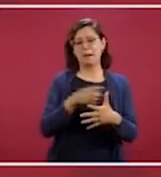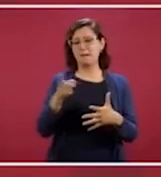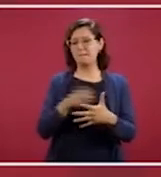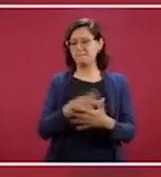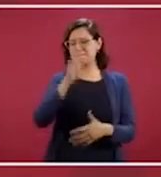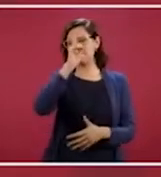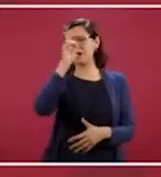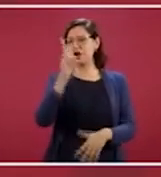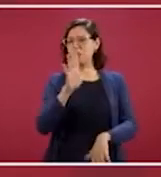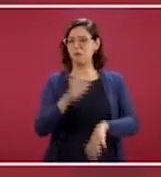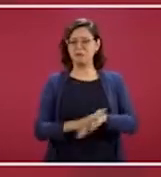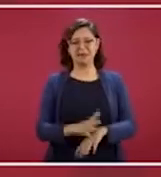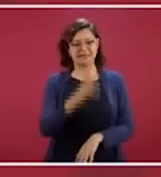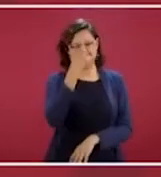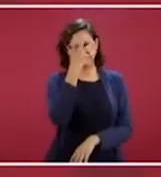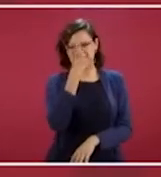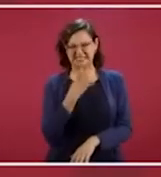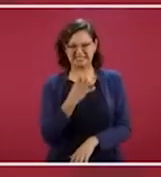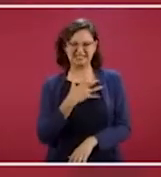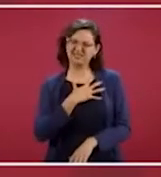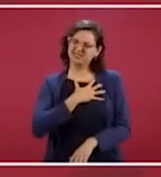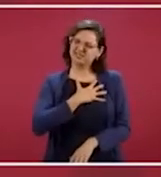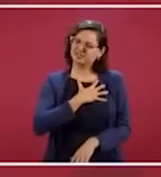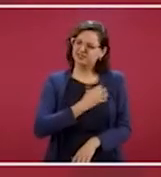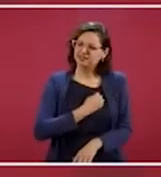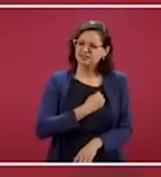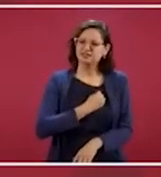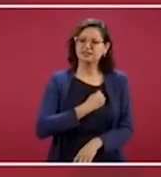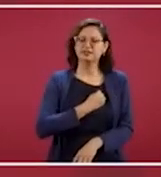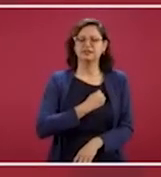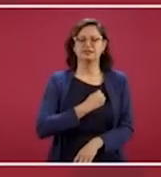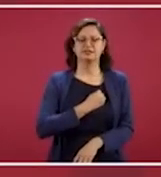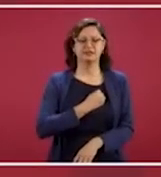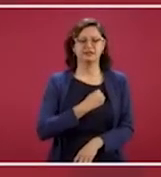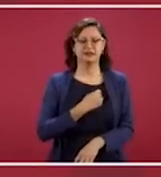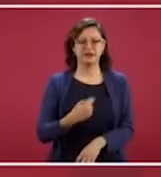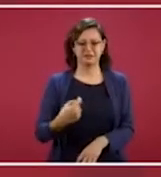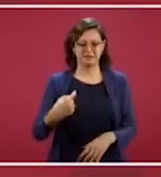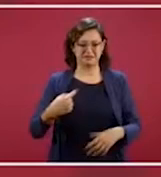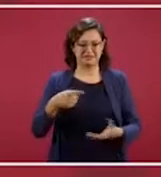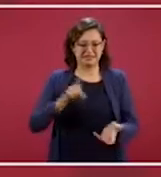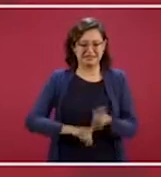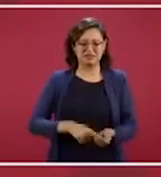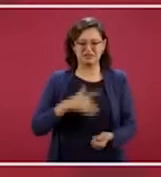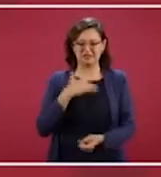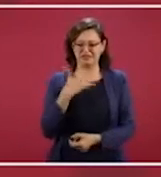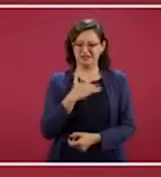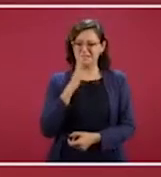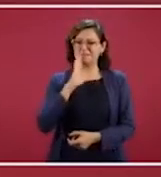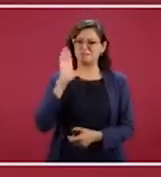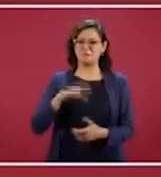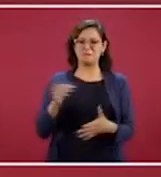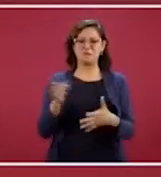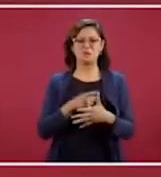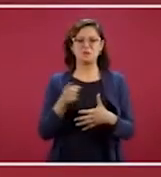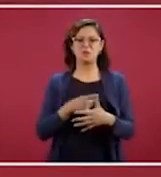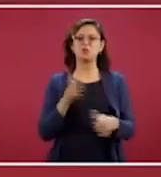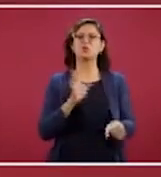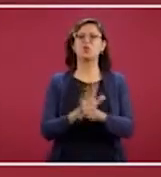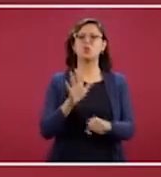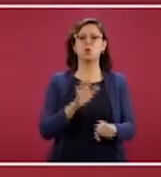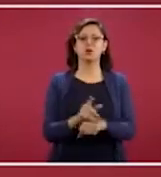todo el que más me pego en lo íntimo fue lo de la